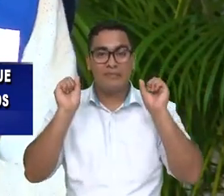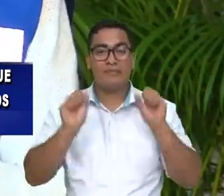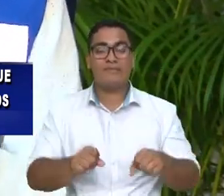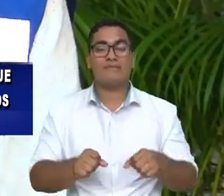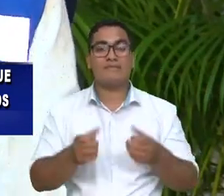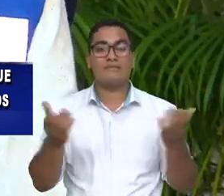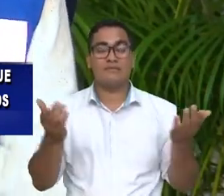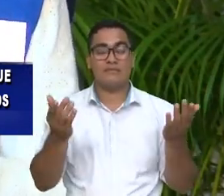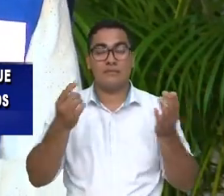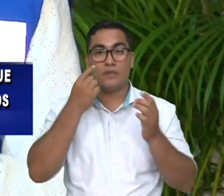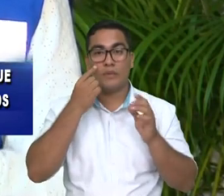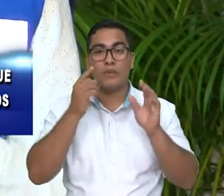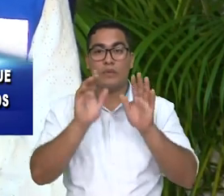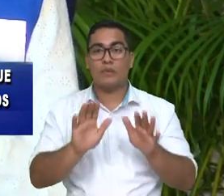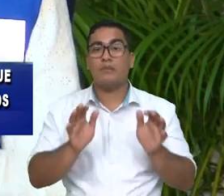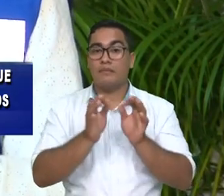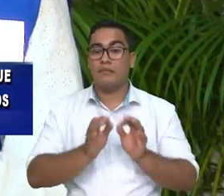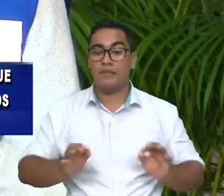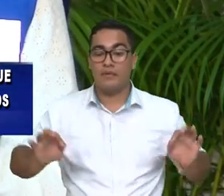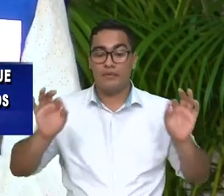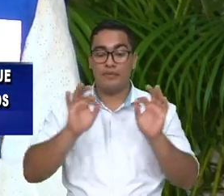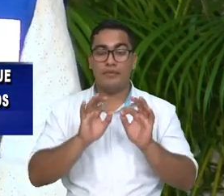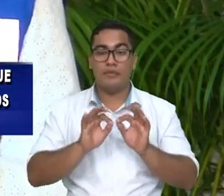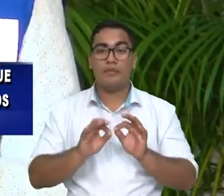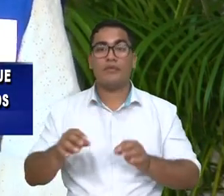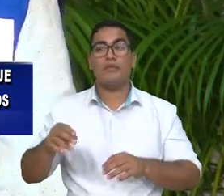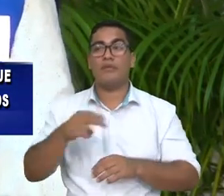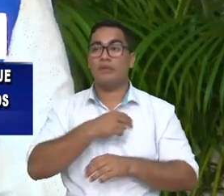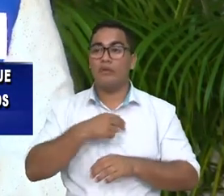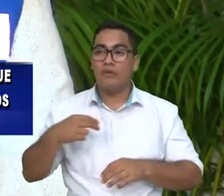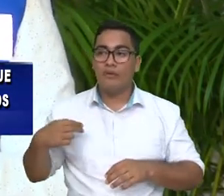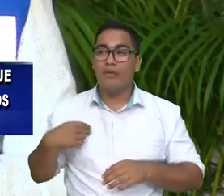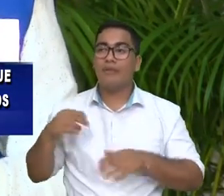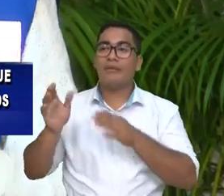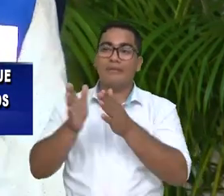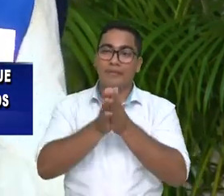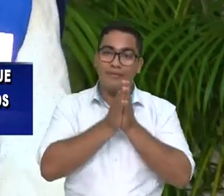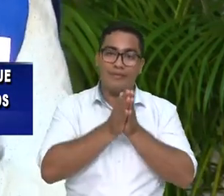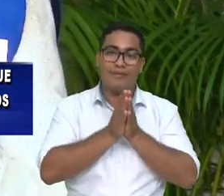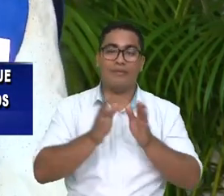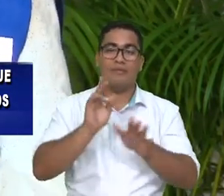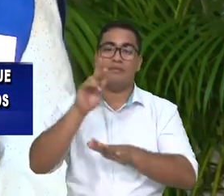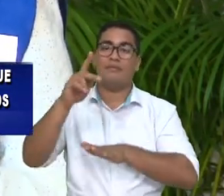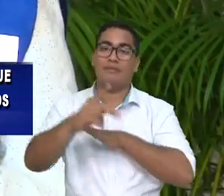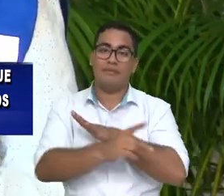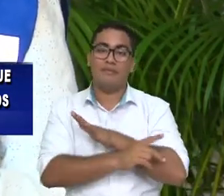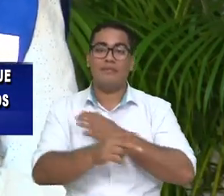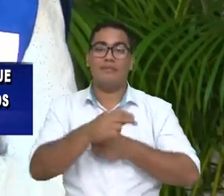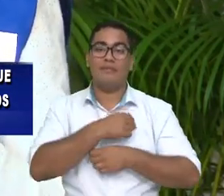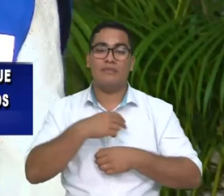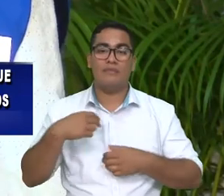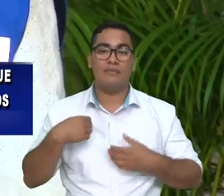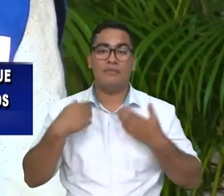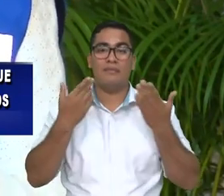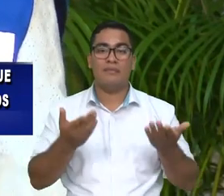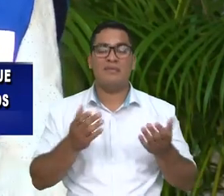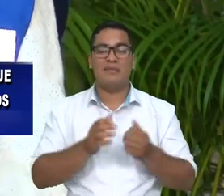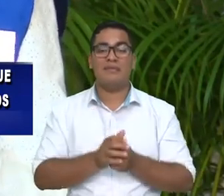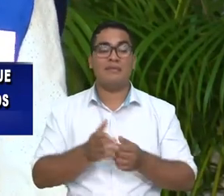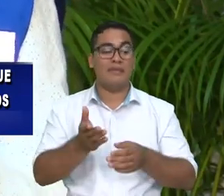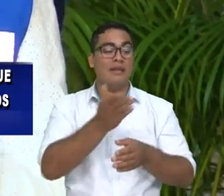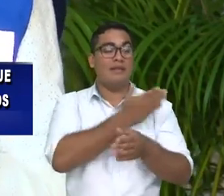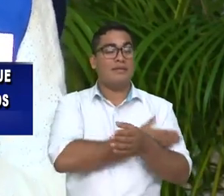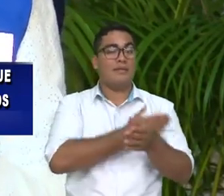que estamos nosotros pidiéndole a los estados que deben hacerse. Y esas son preparación. En